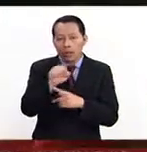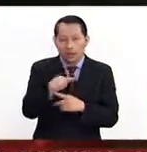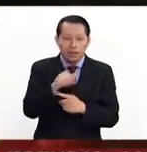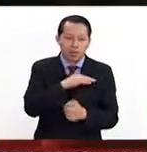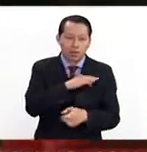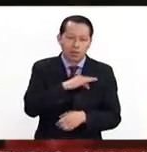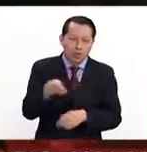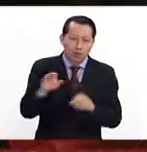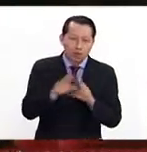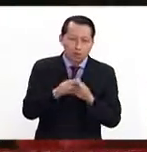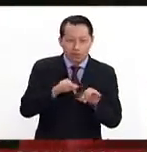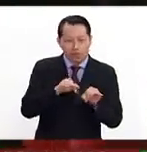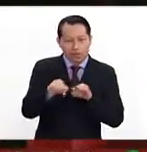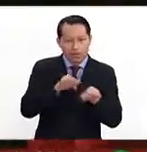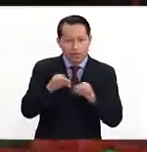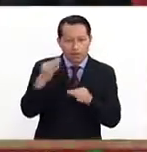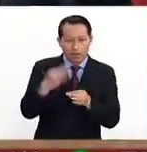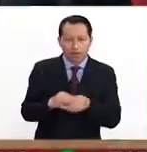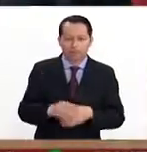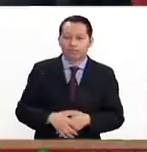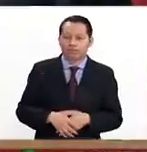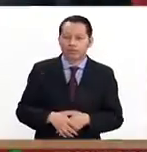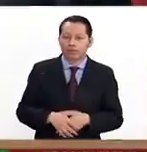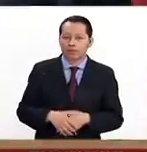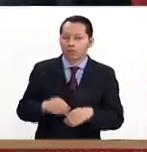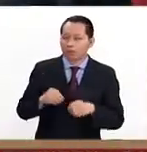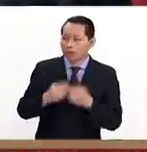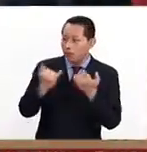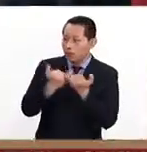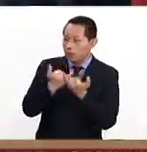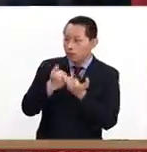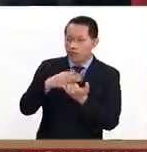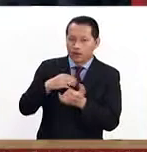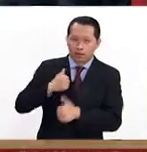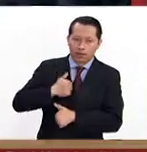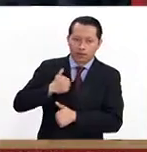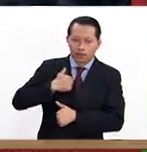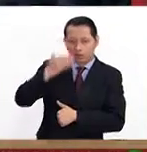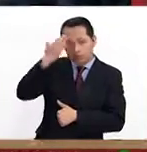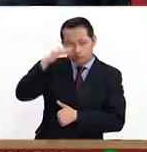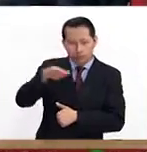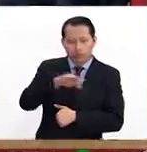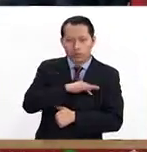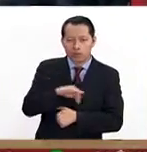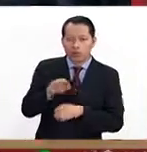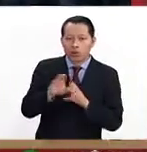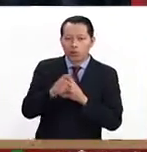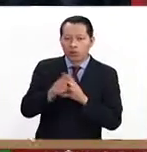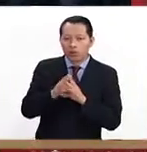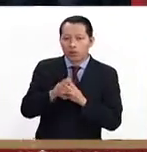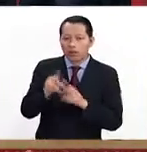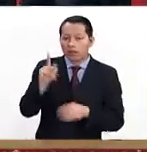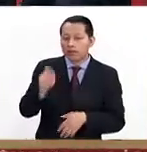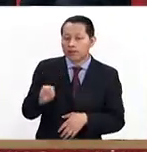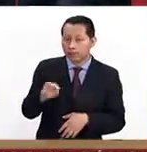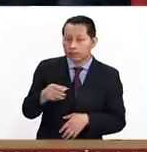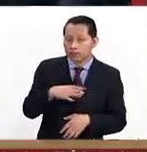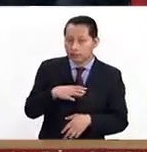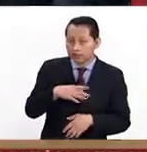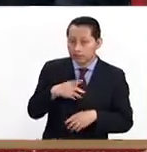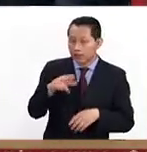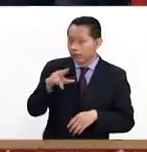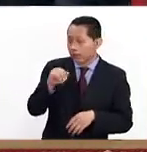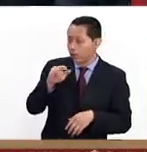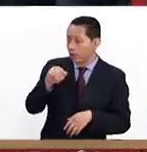ejerza su rol, ¿no? Claro, y además el papel del ejército creo que va a ser fundamental. Sabemos que el poder ejecutivo, quien lo ostenta